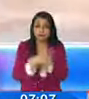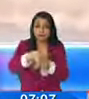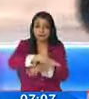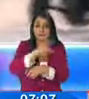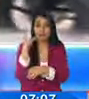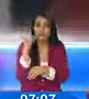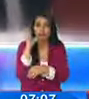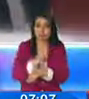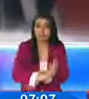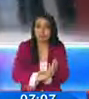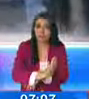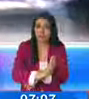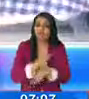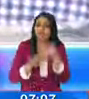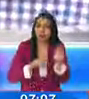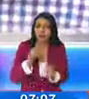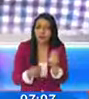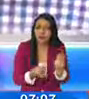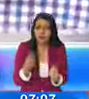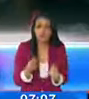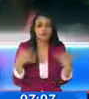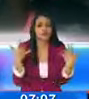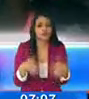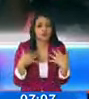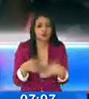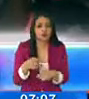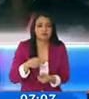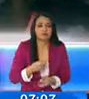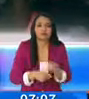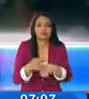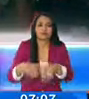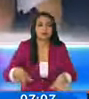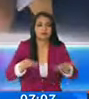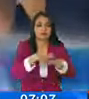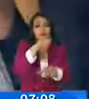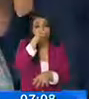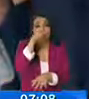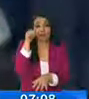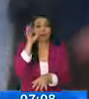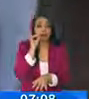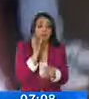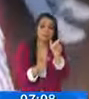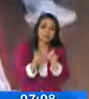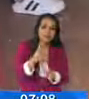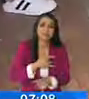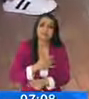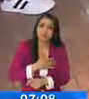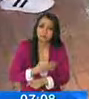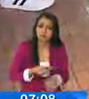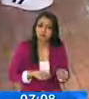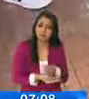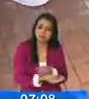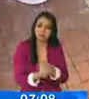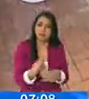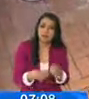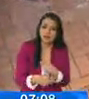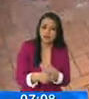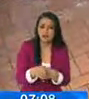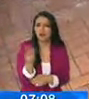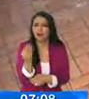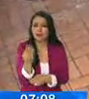internacional dedicada supuestamente a la ingrata tarea de envenenar a jóvenes personas que lastimosamente han caído en garras